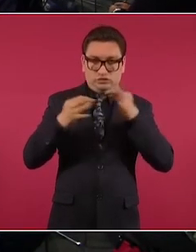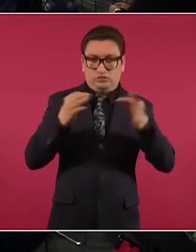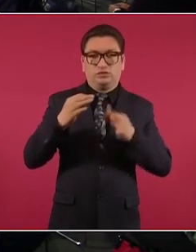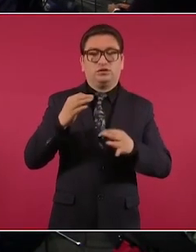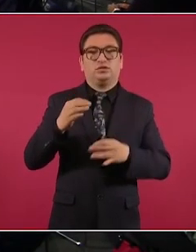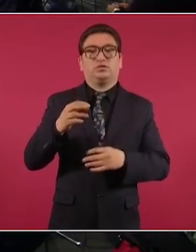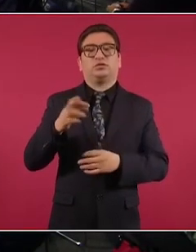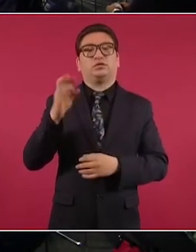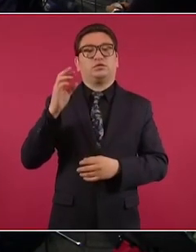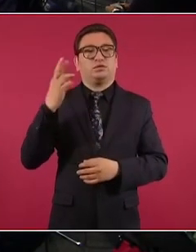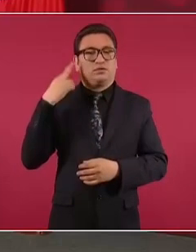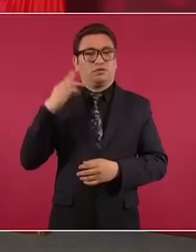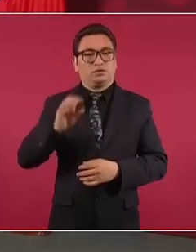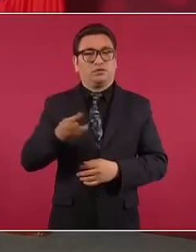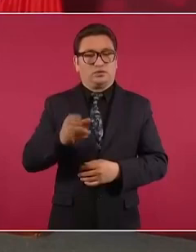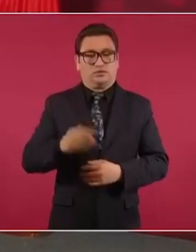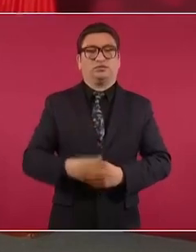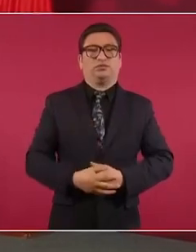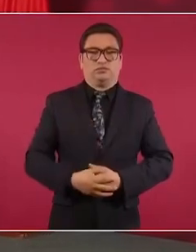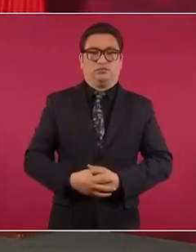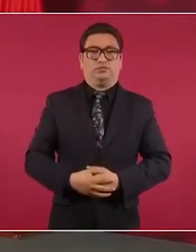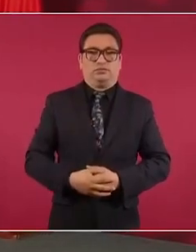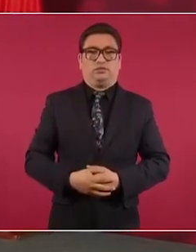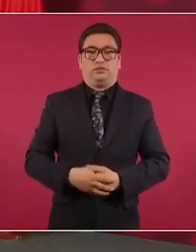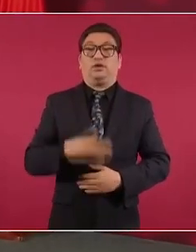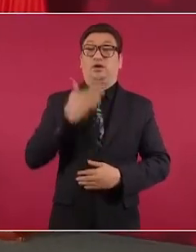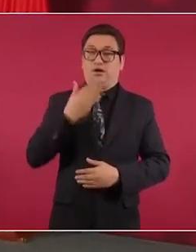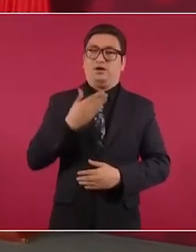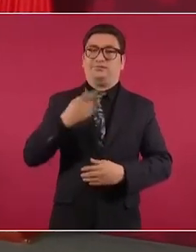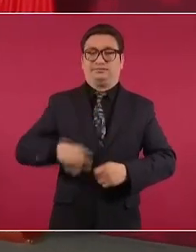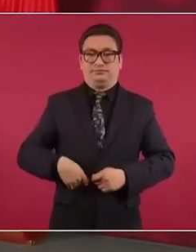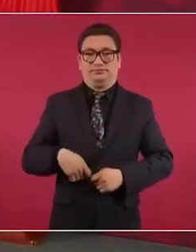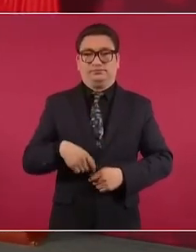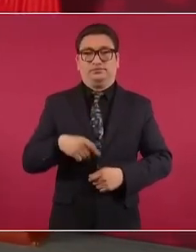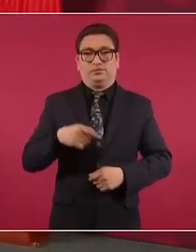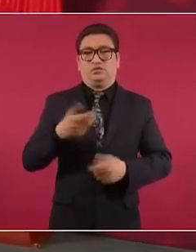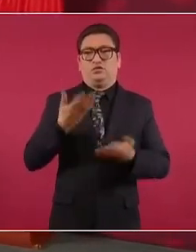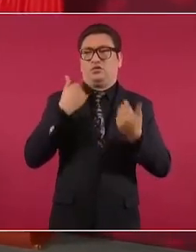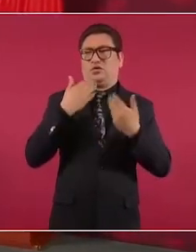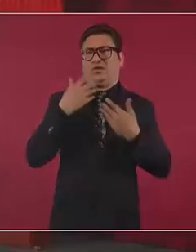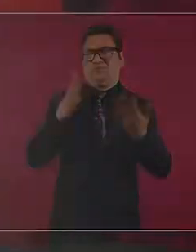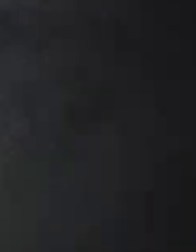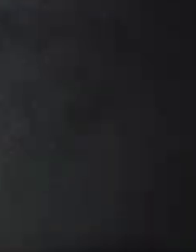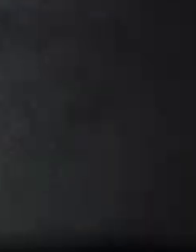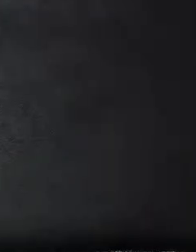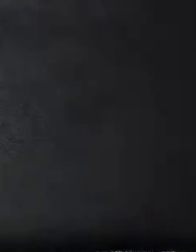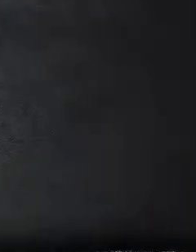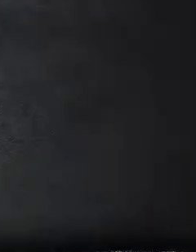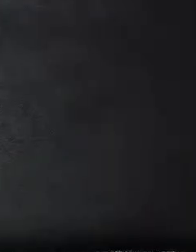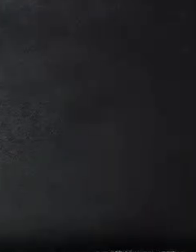Radio Mil. Ah, sí. Ay, sí. ¿Por qué hizo así? Pero no hay ningún problema.